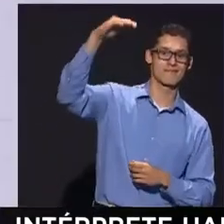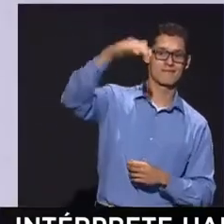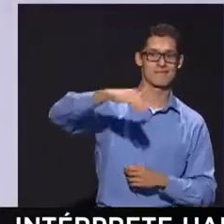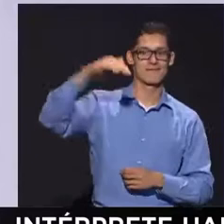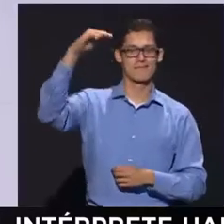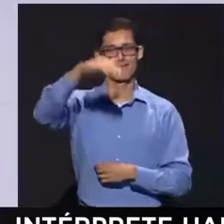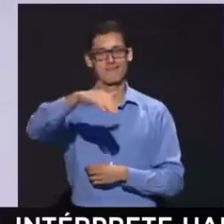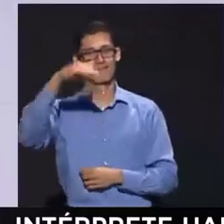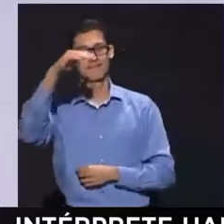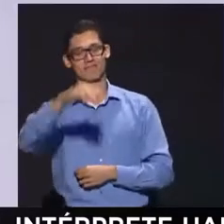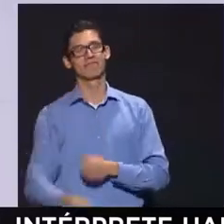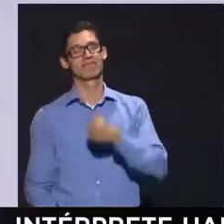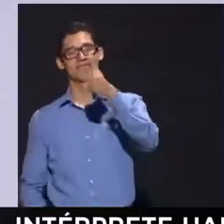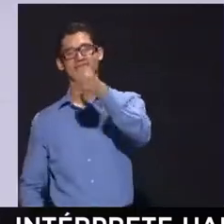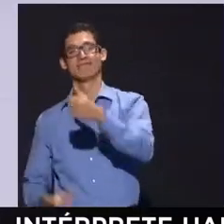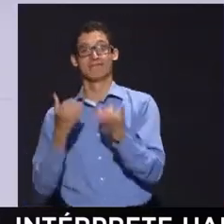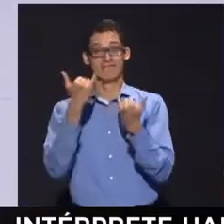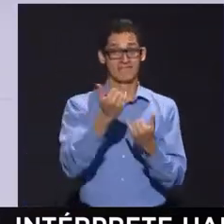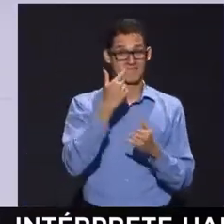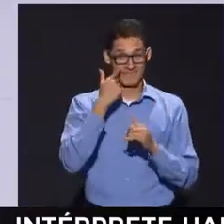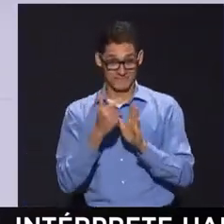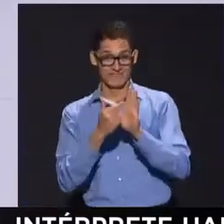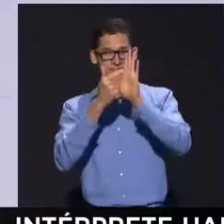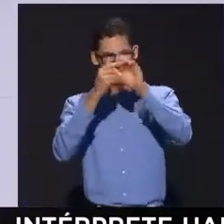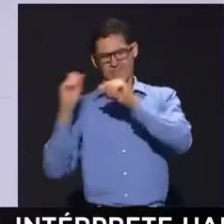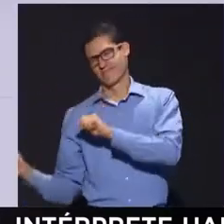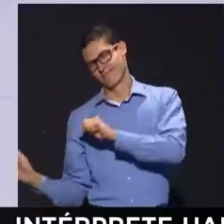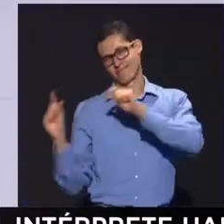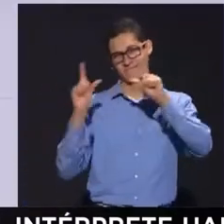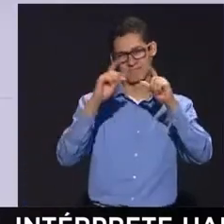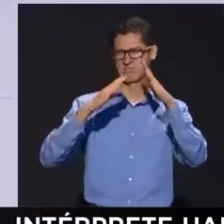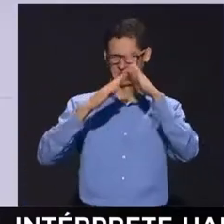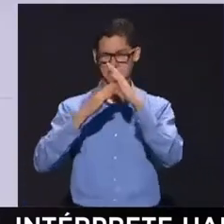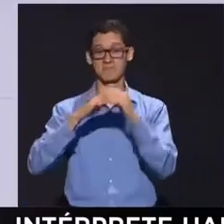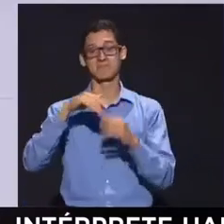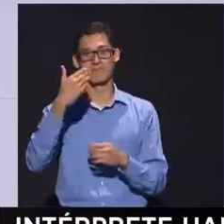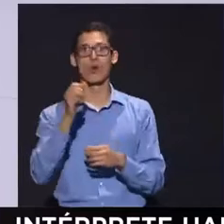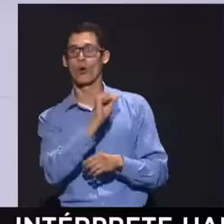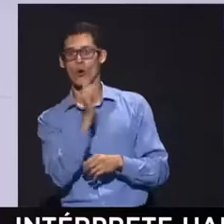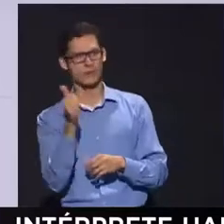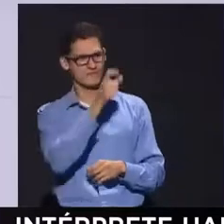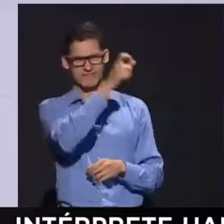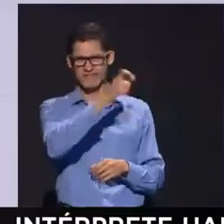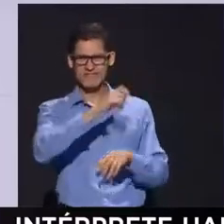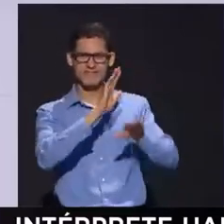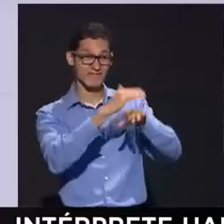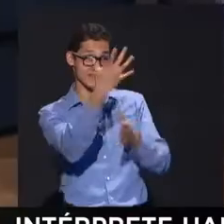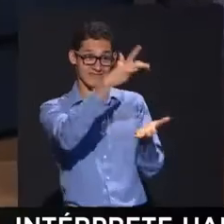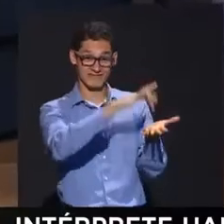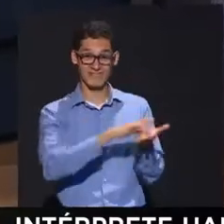Bueno, los invito a que vamos a unos mensajes institucionales y ya regresamos con los invitados que tenemos de EPM para desarrollar este